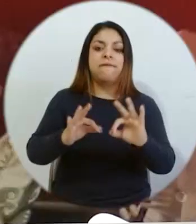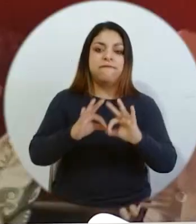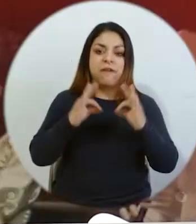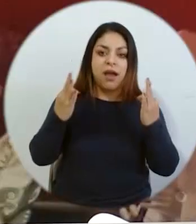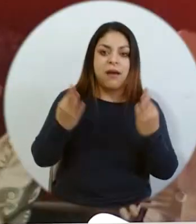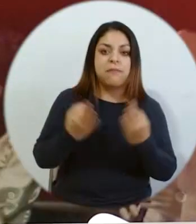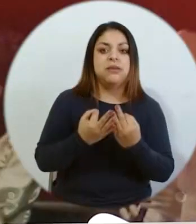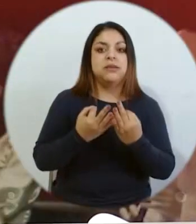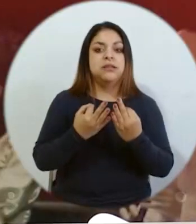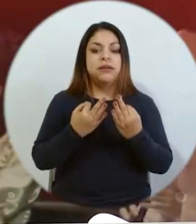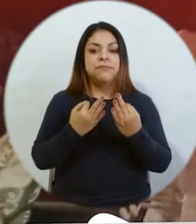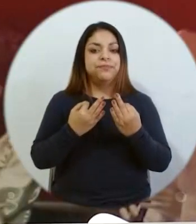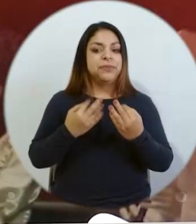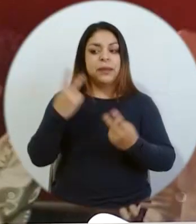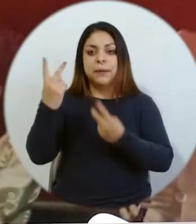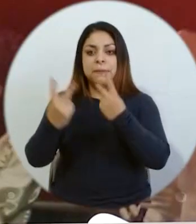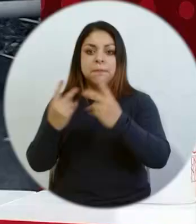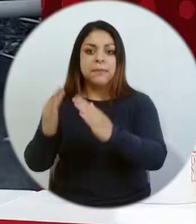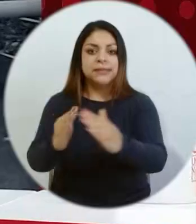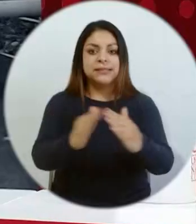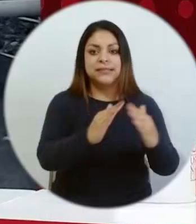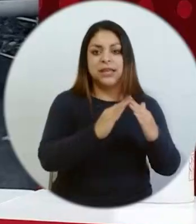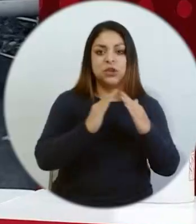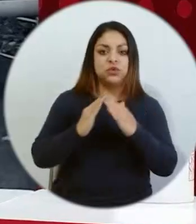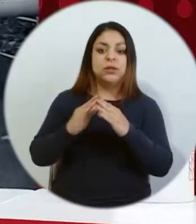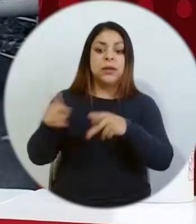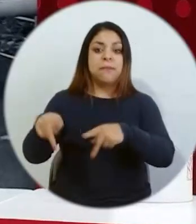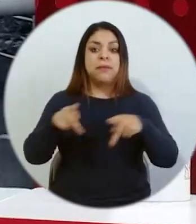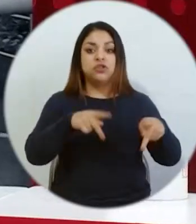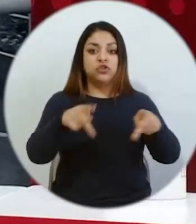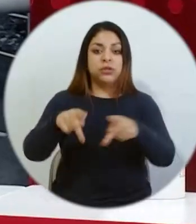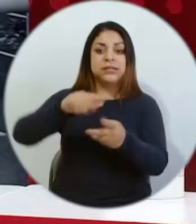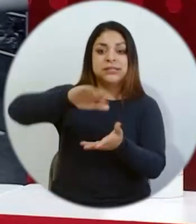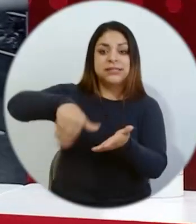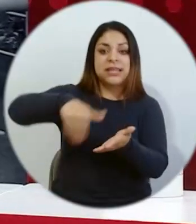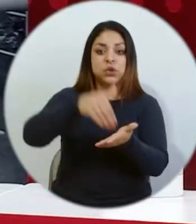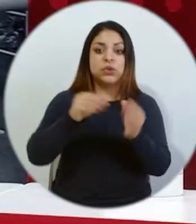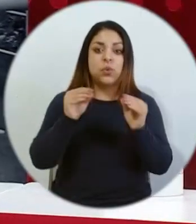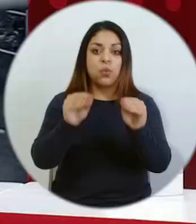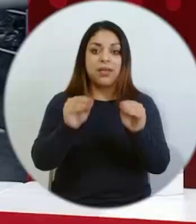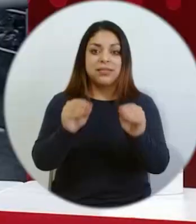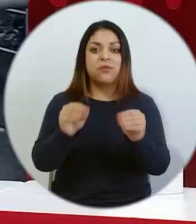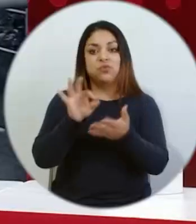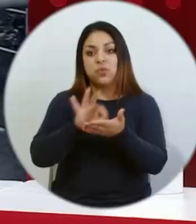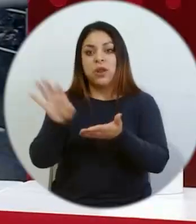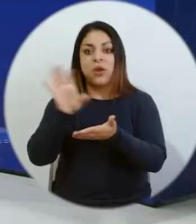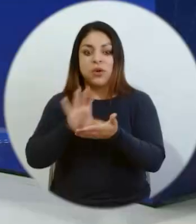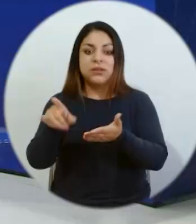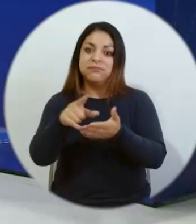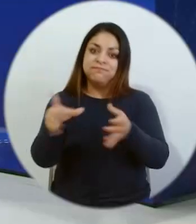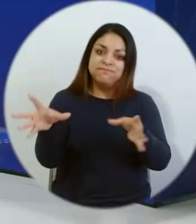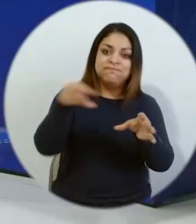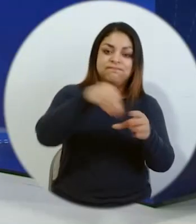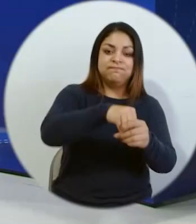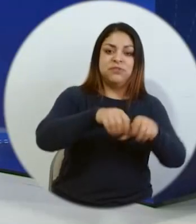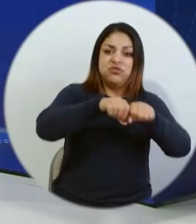la familia, de los vecinos y las vecinas, de la gente en los centros educativos a esta red. Claro, una